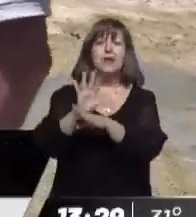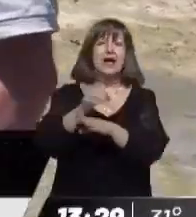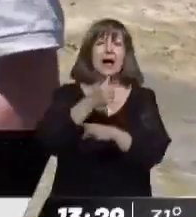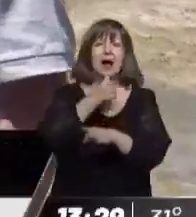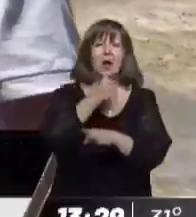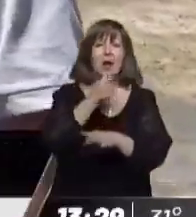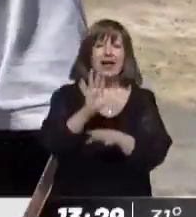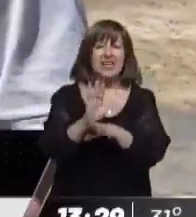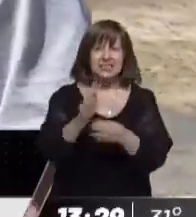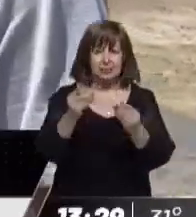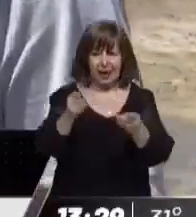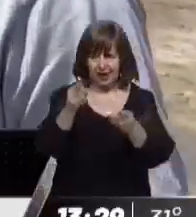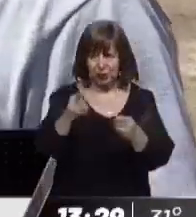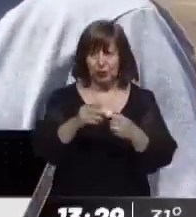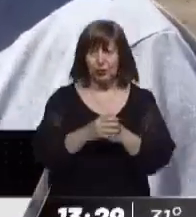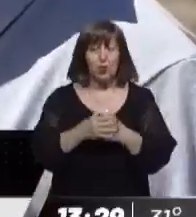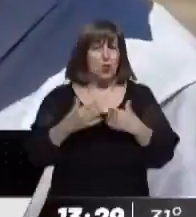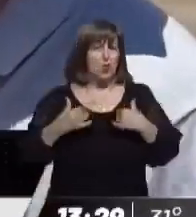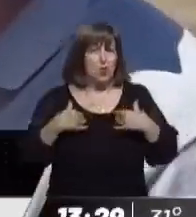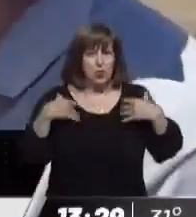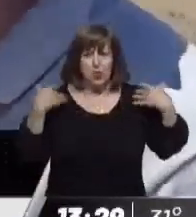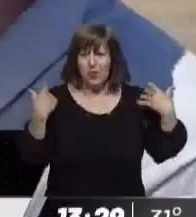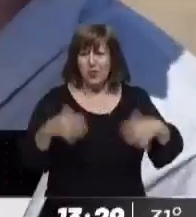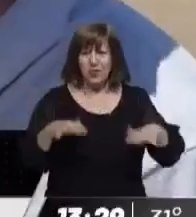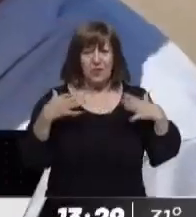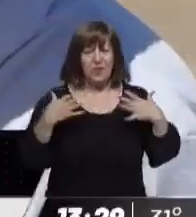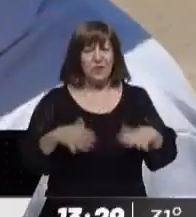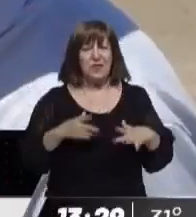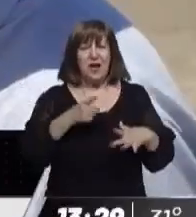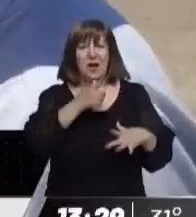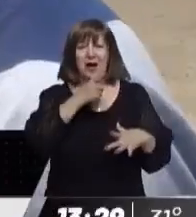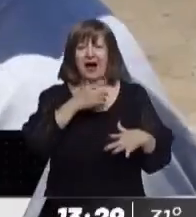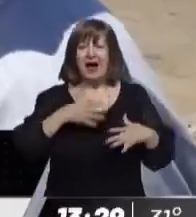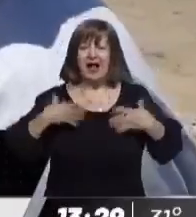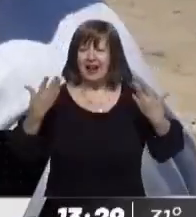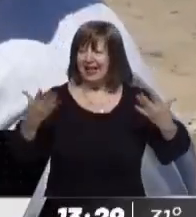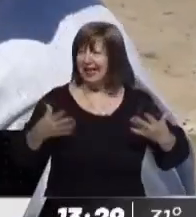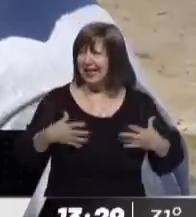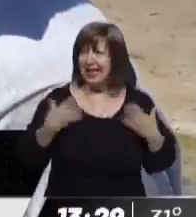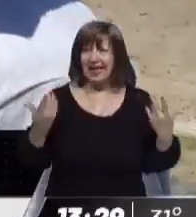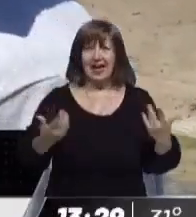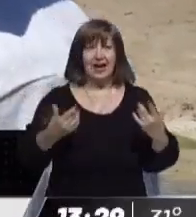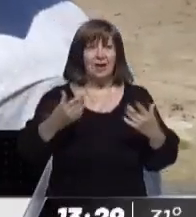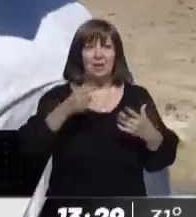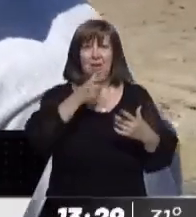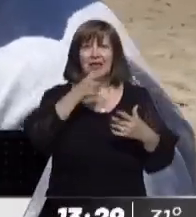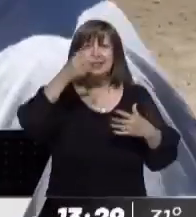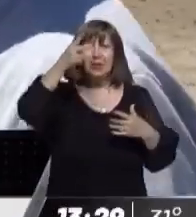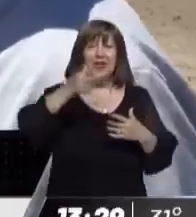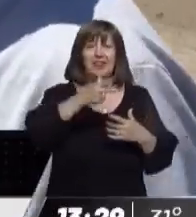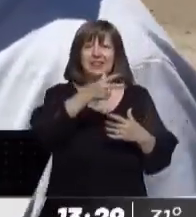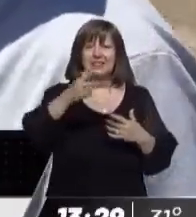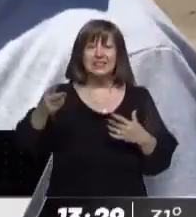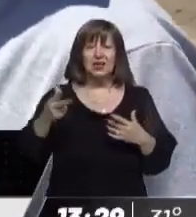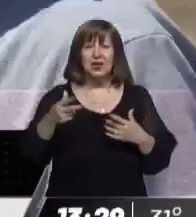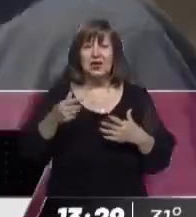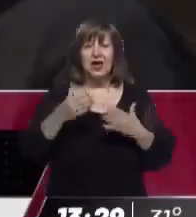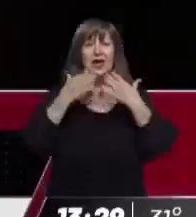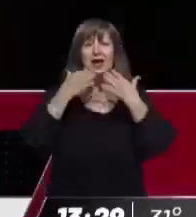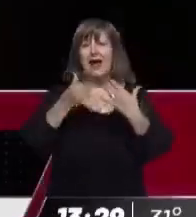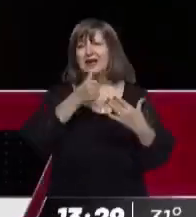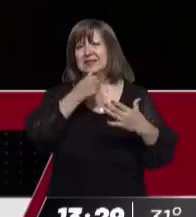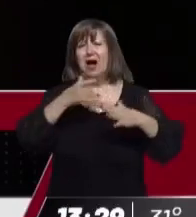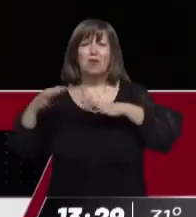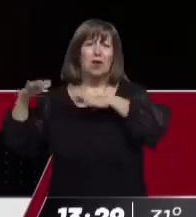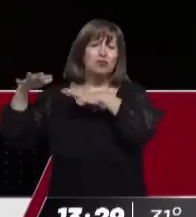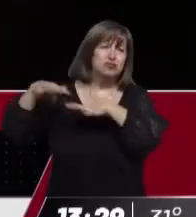Una alegría inmensa y bueno, tener esta bendición de que ha llegado el agua a nuestra comunidad es todo,